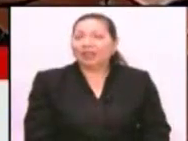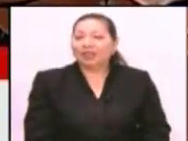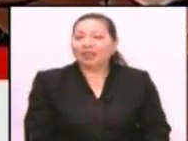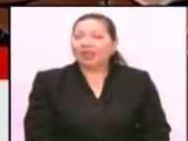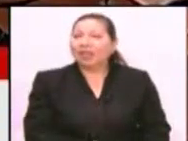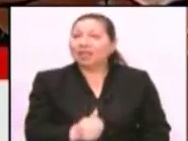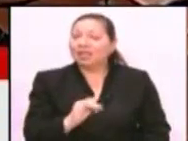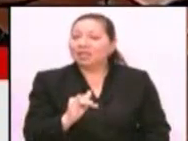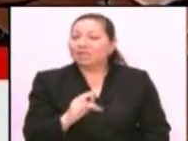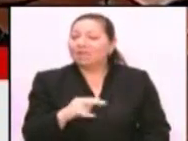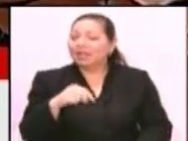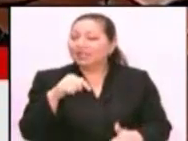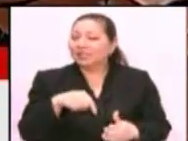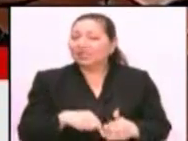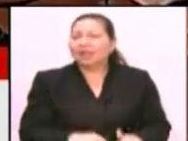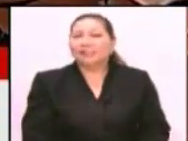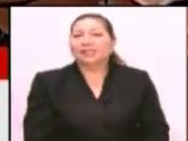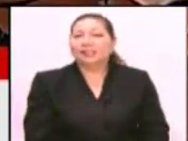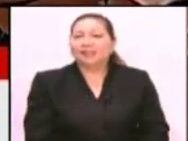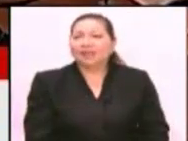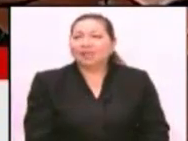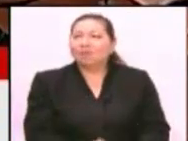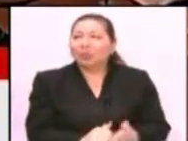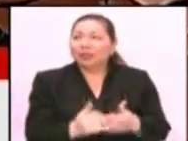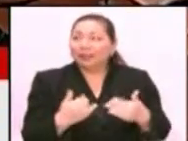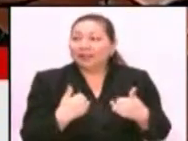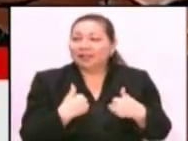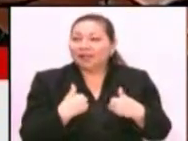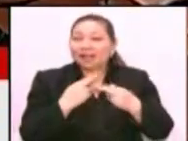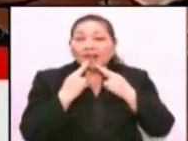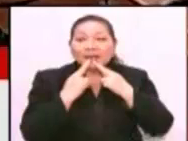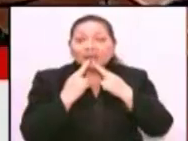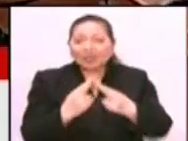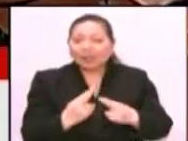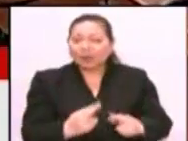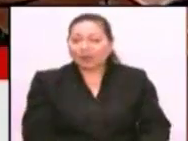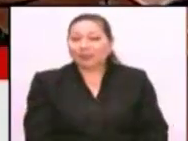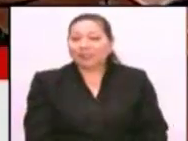Lottery Fund, que es un fondo que tiene recursos de...